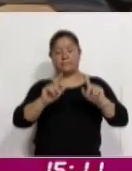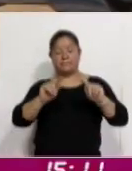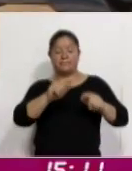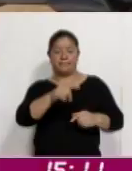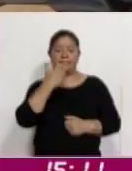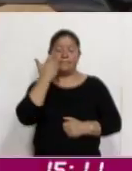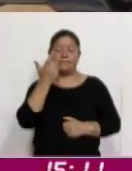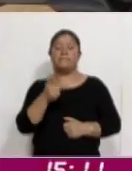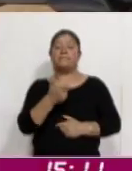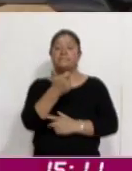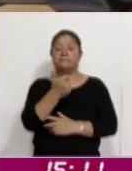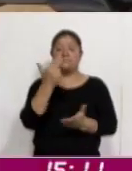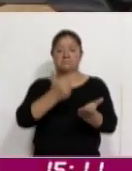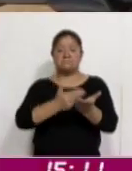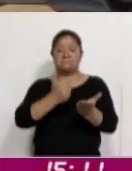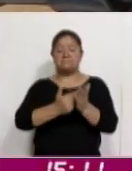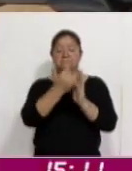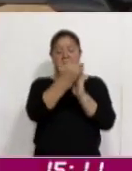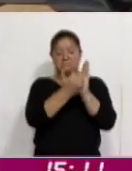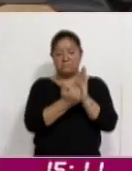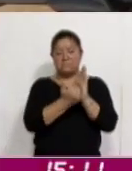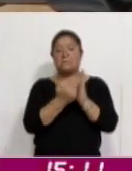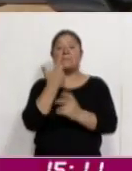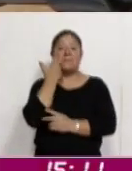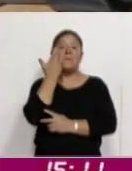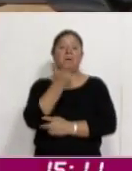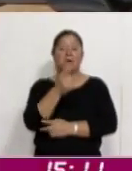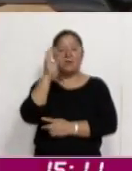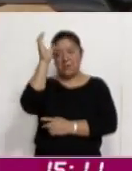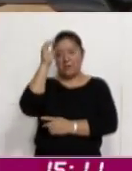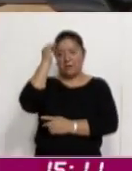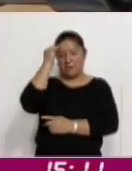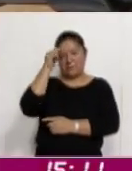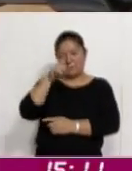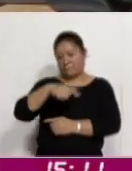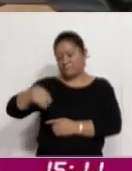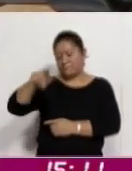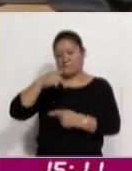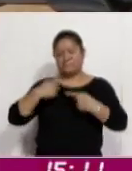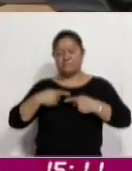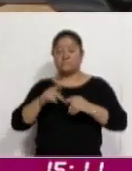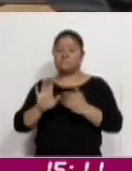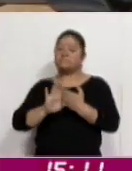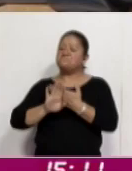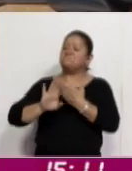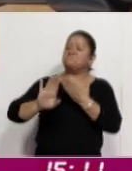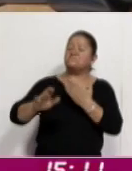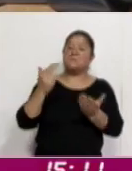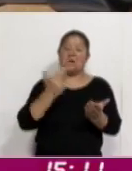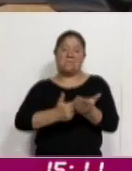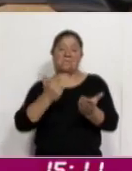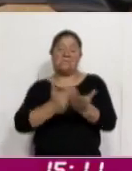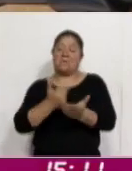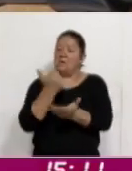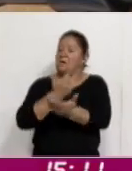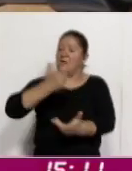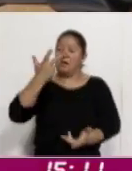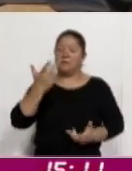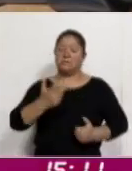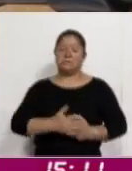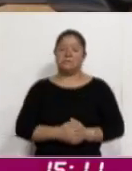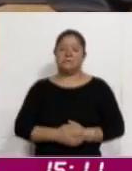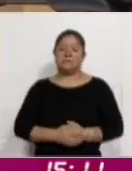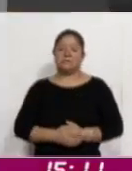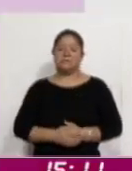pretende reducir las infracciones, ya que se busca concientizar a la ciudadanía para evitar multas, sanciones y cobros excesivos.